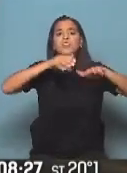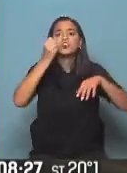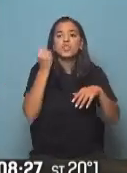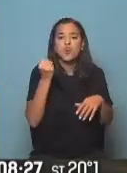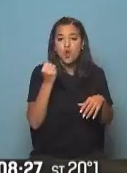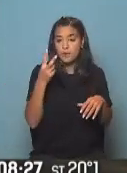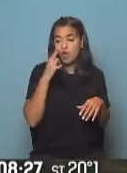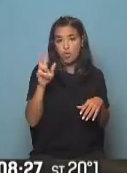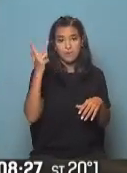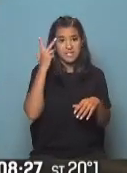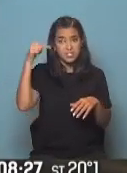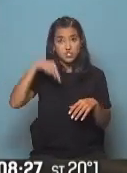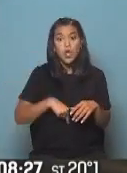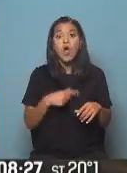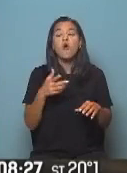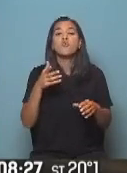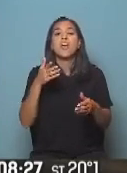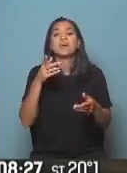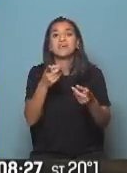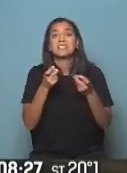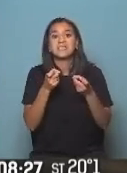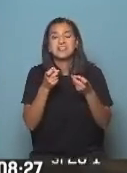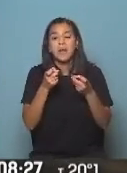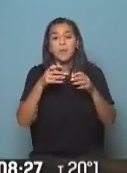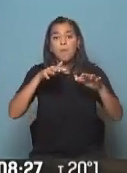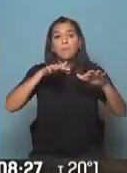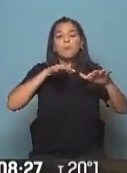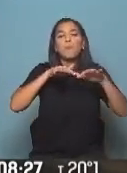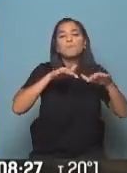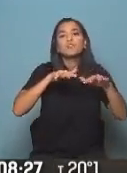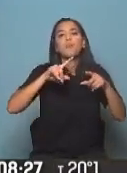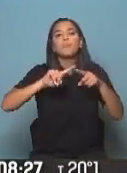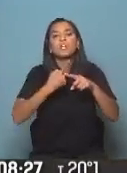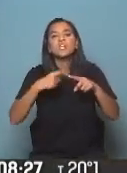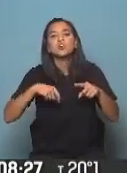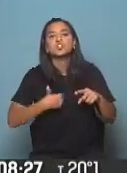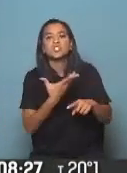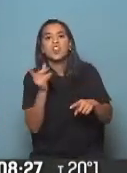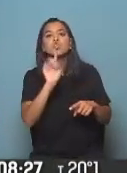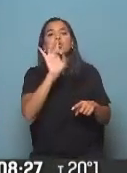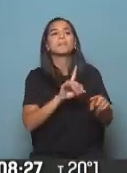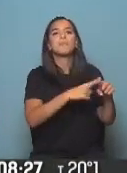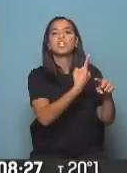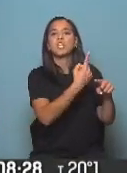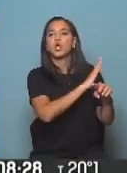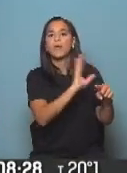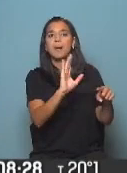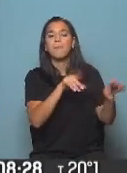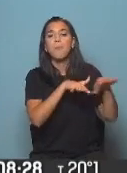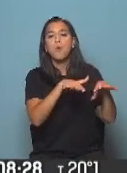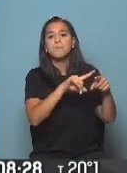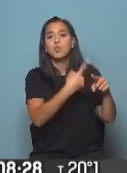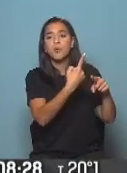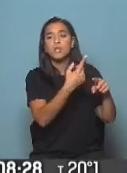el 2018. Ahora necesitamos que vengan los movimientos políticos sociales, no solamente políticos. Porque si hacemos solamente movimientos políticos... O